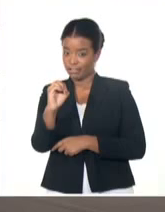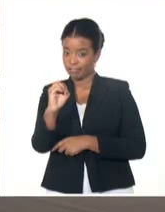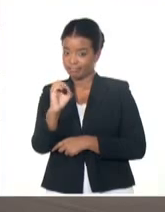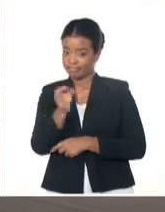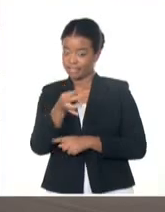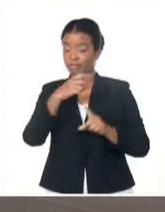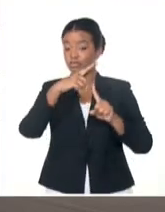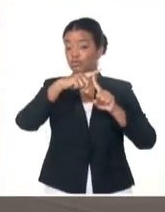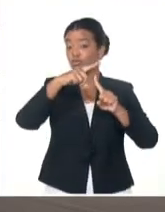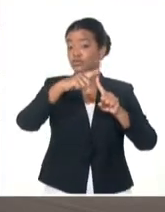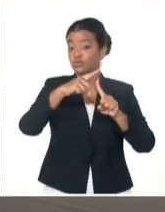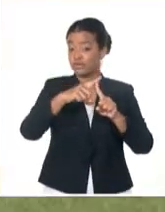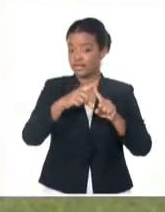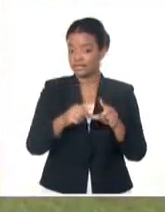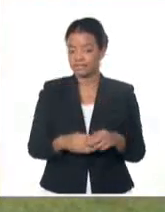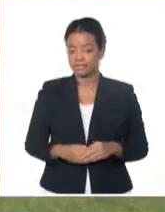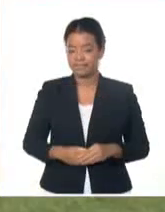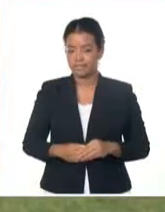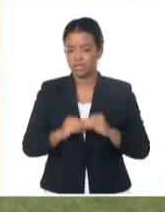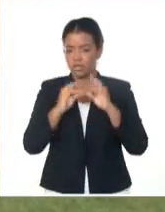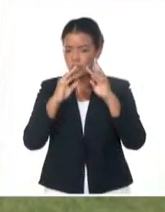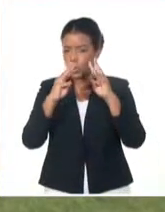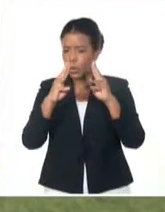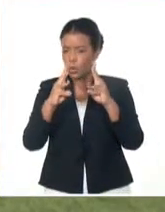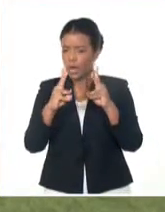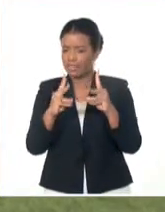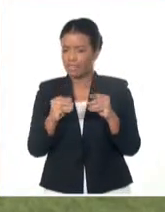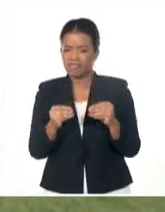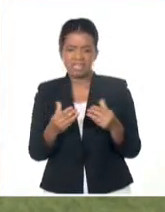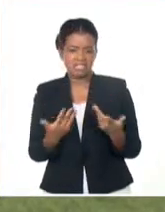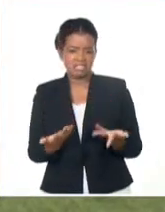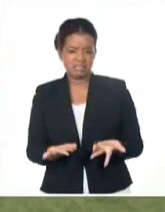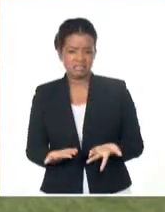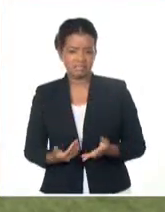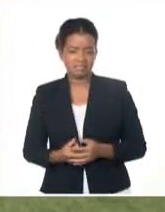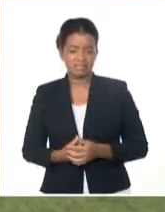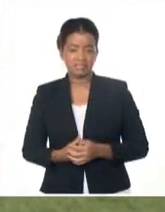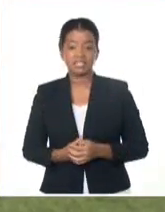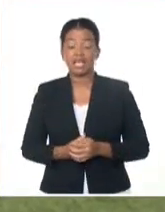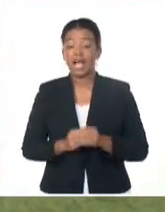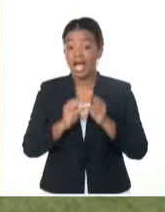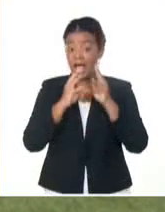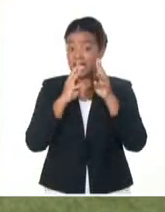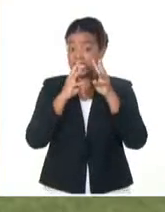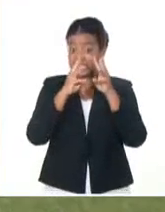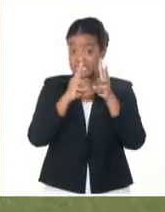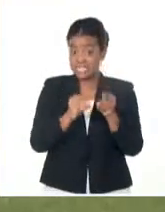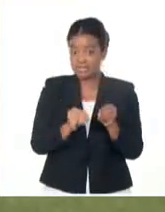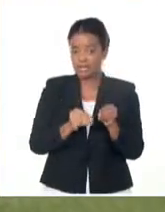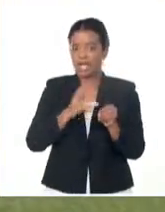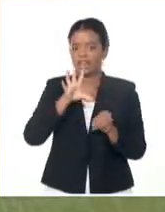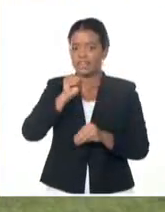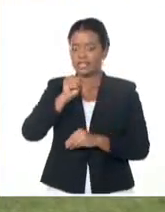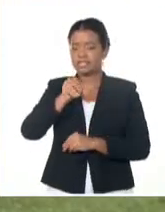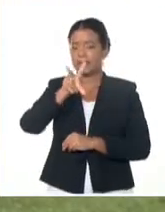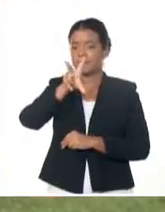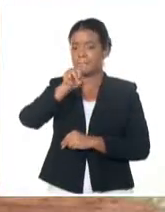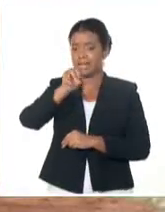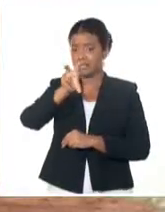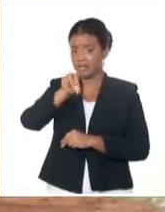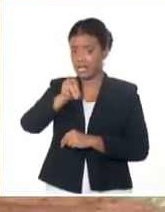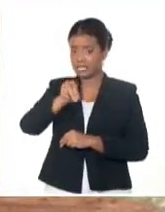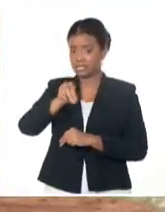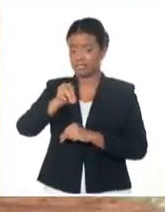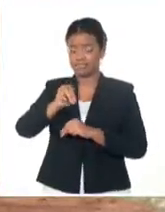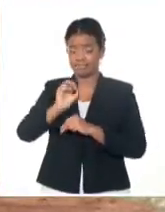¿cuántas veces ha sucedido esto? Según los numeritos del estadístico Hernani Álvarez, en 20 oportunidades la discusión de un título ha